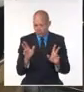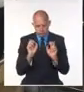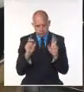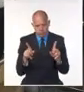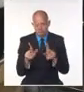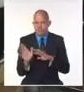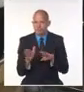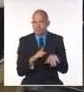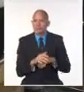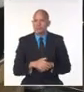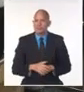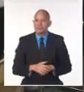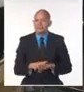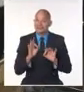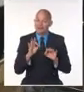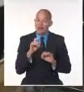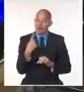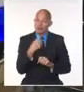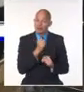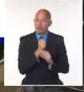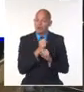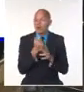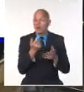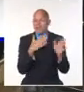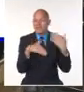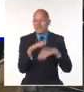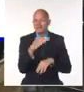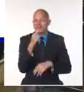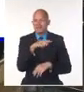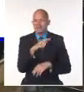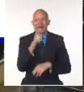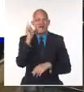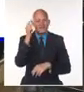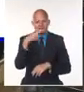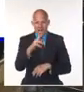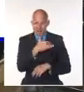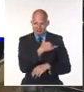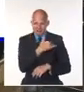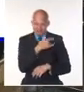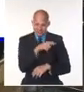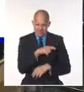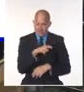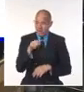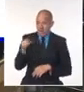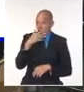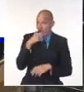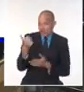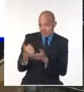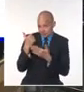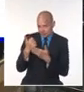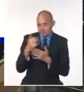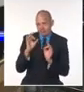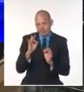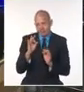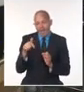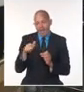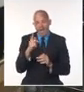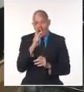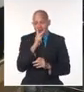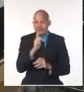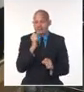una cooperación con el Ministerio de las Fuerzas Armadas, pues se incorporaron a trabajar el Departamento de Legalizaciones para poder responder a la demanda